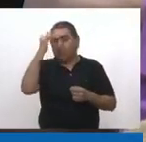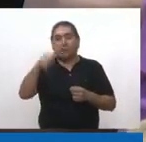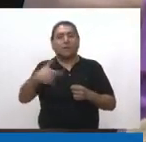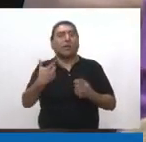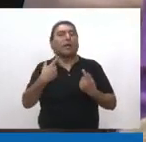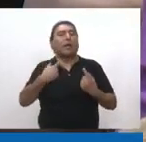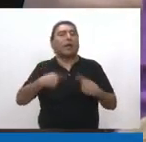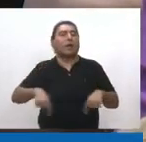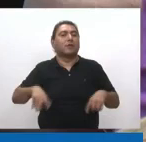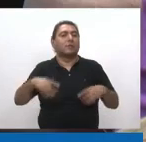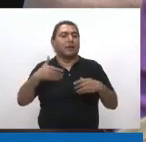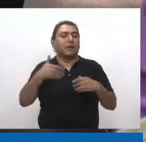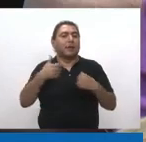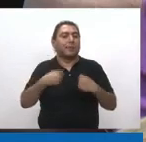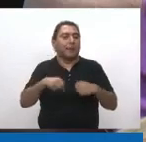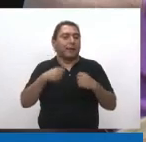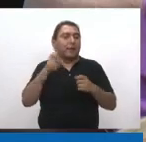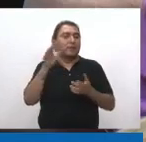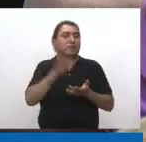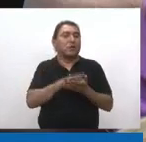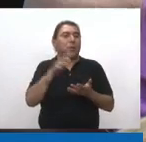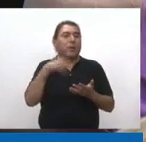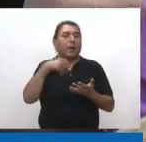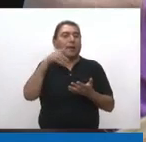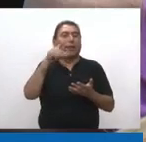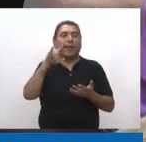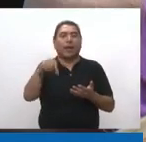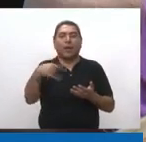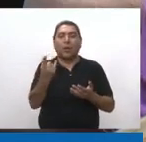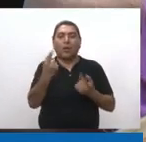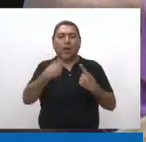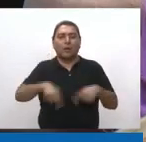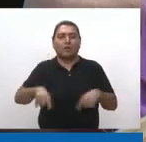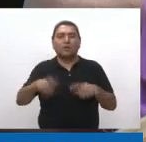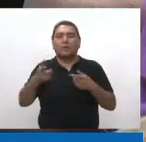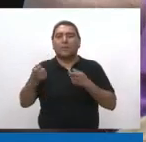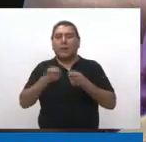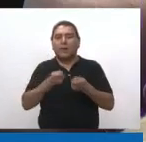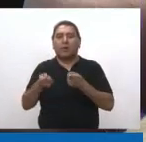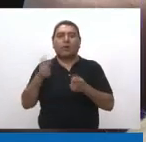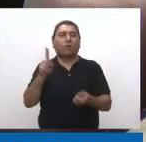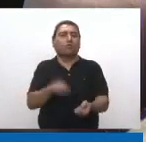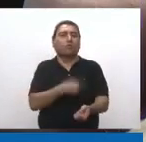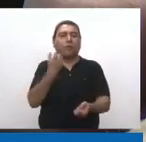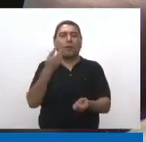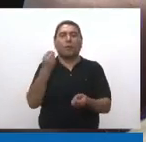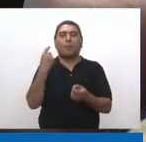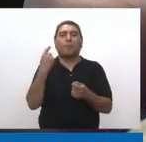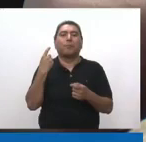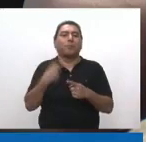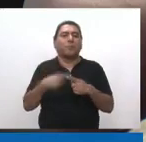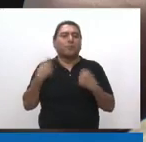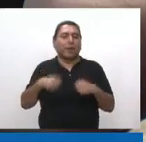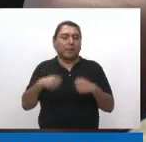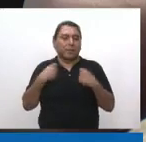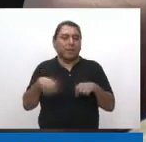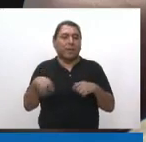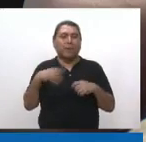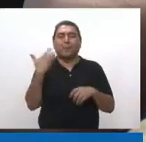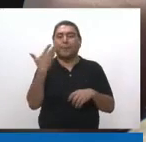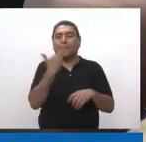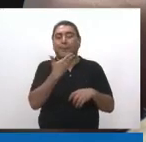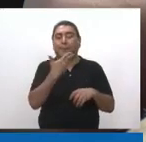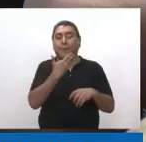práctica del dictado de los DNU. Son los usos y costumbres consolidados por la práctica